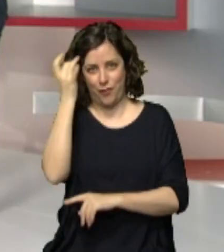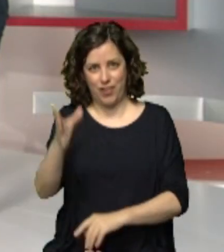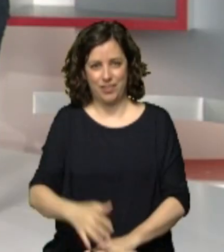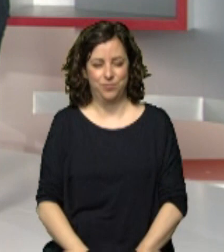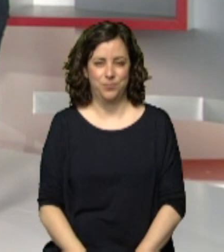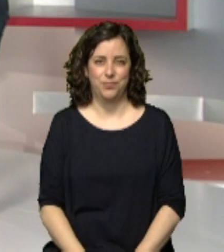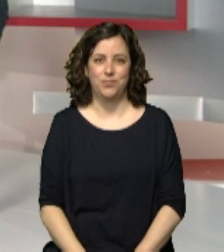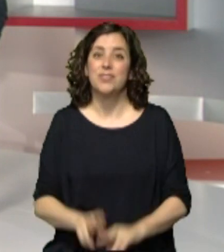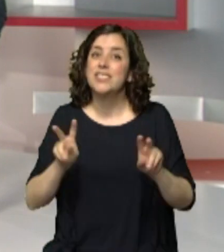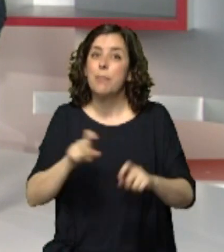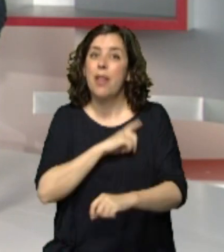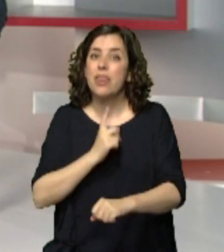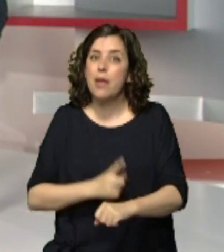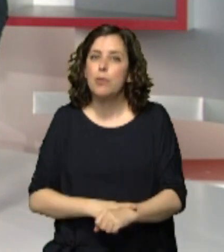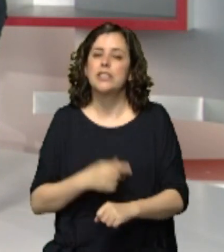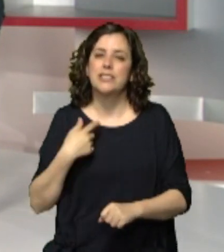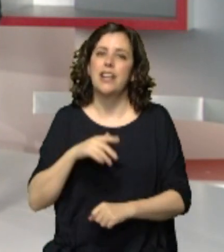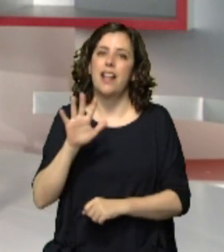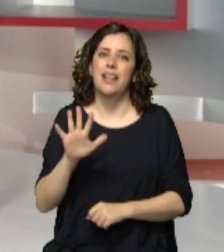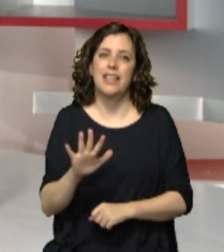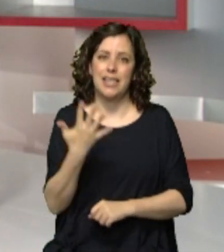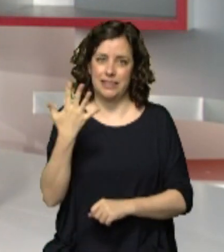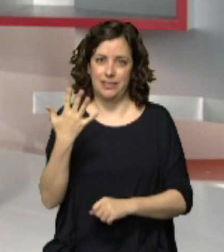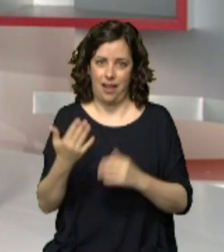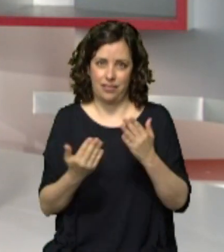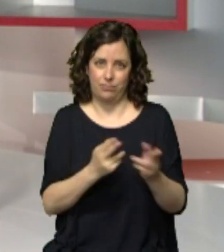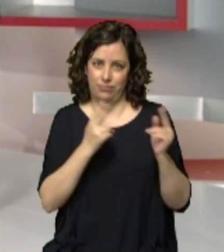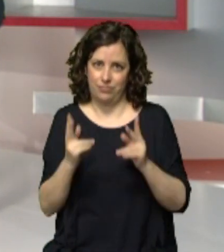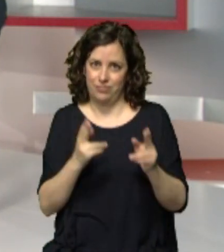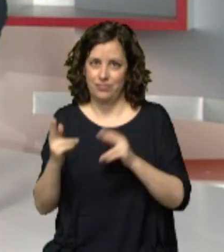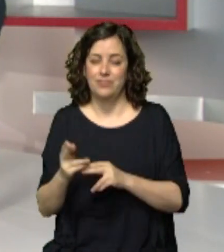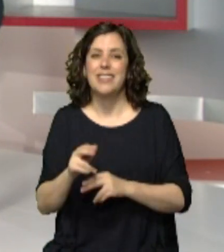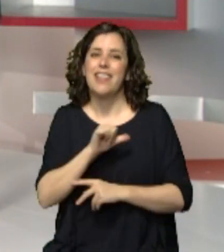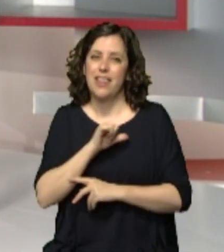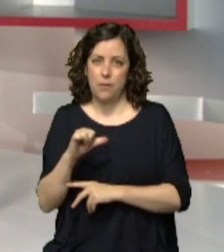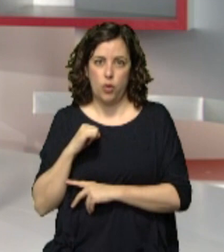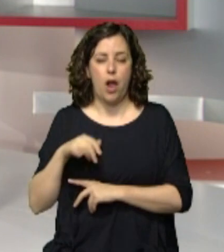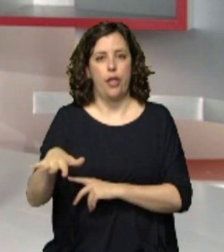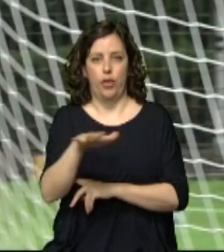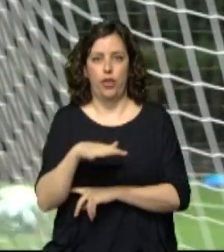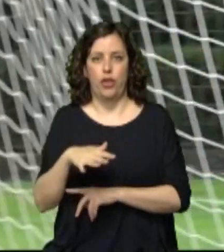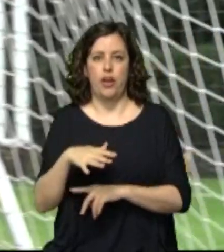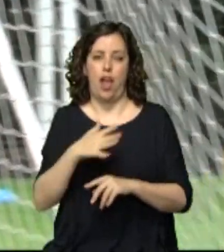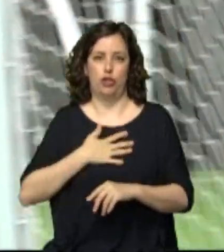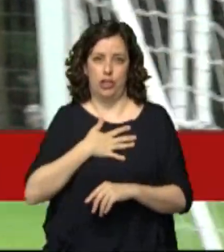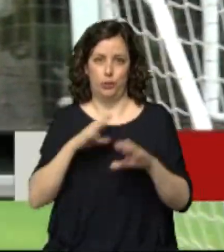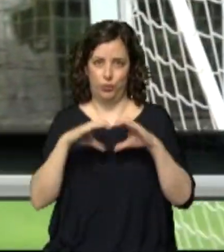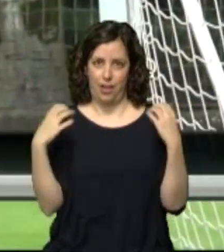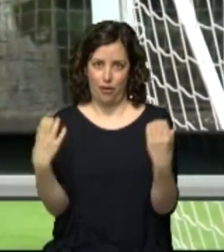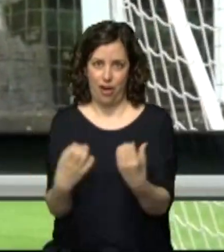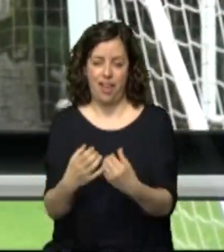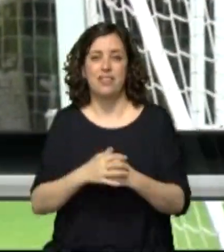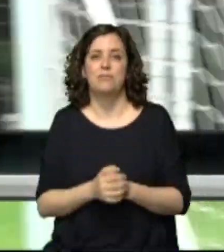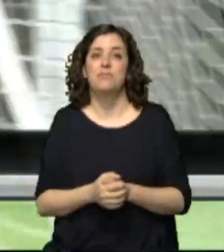Y en deportes, 5ª sesión de entrenamiento individual en las instalaciones de Tajonar y de momento sin lesionados. Es